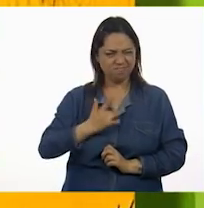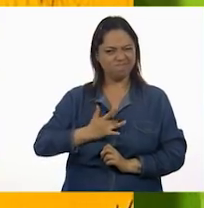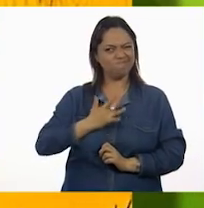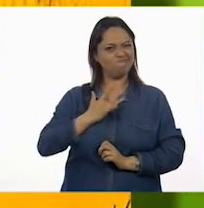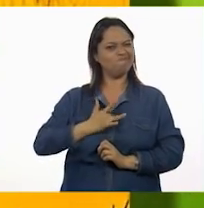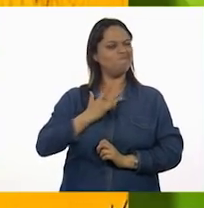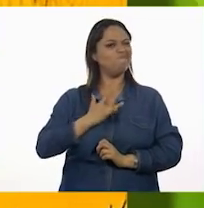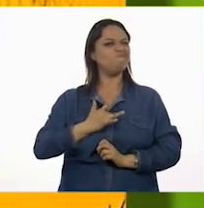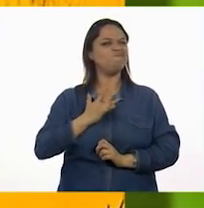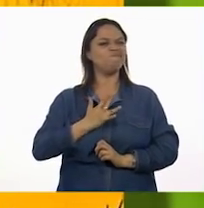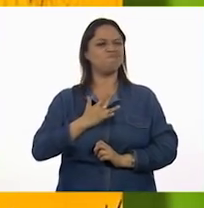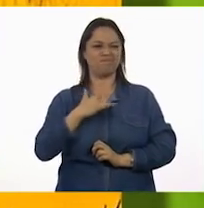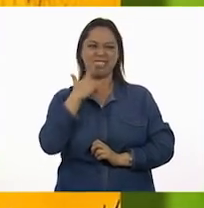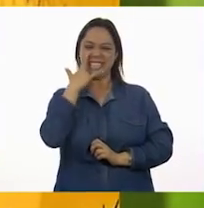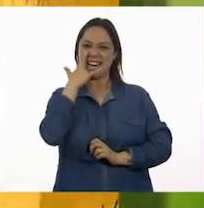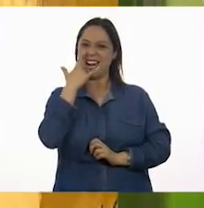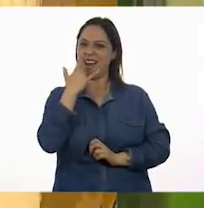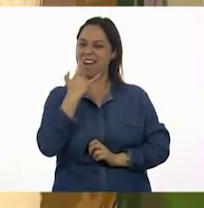raro.